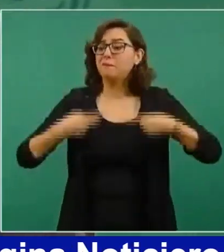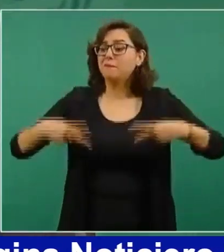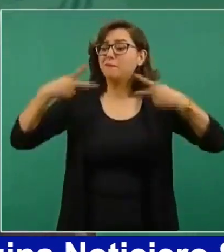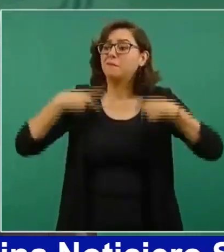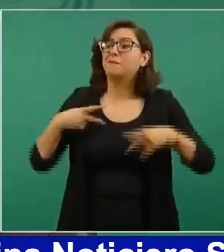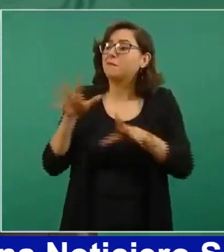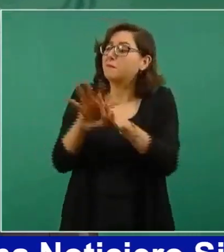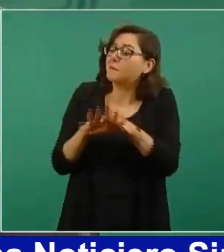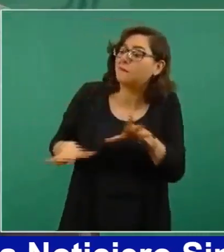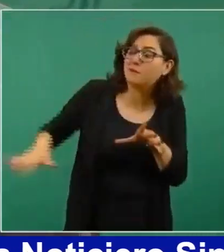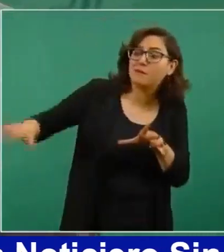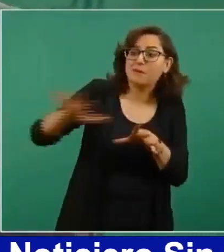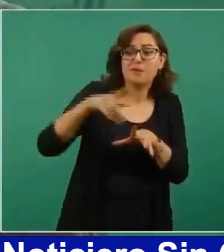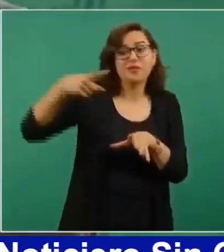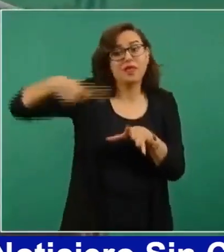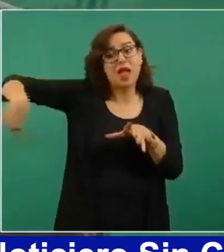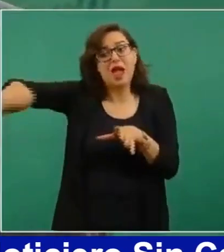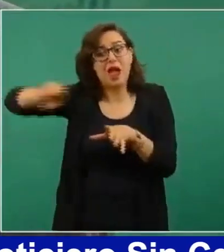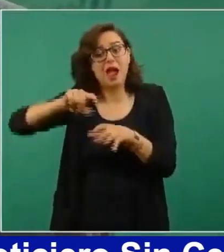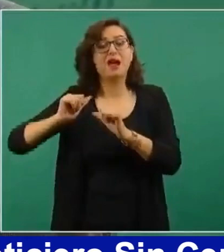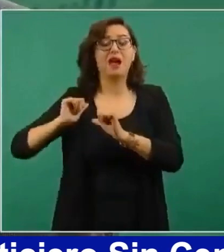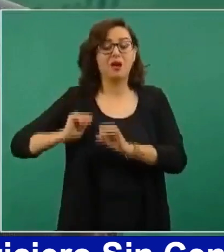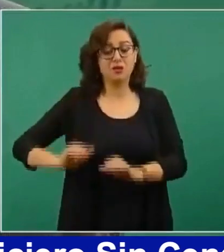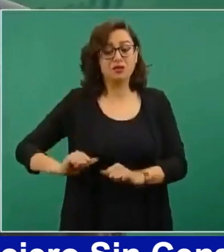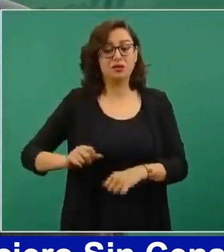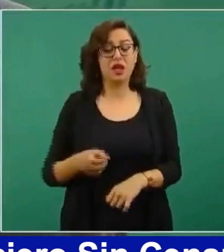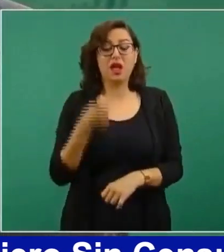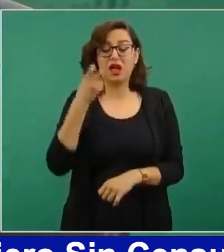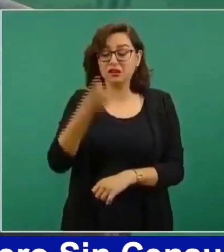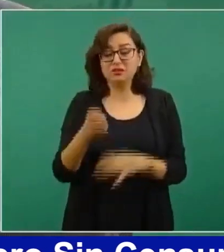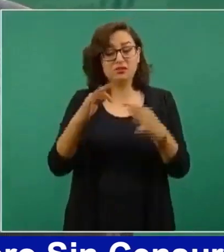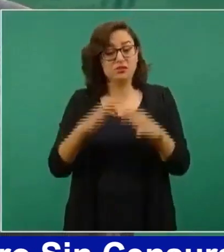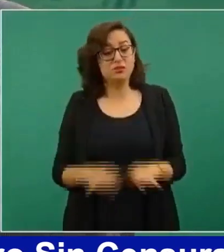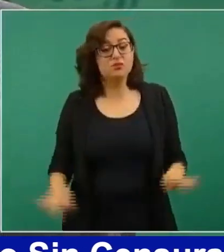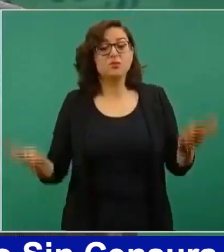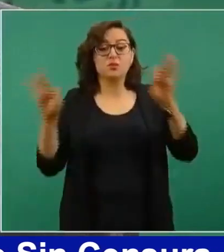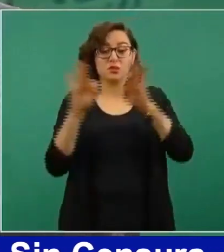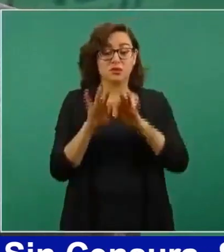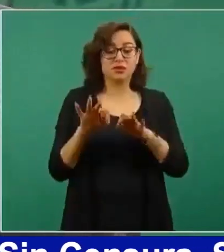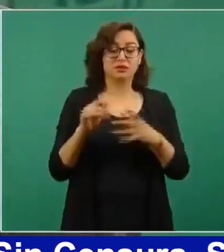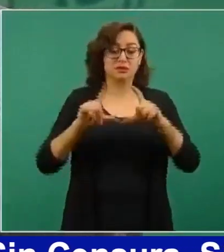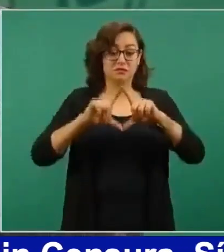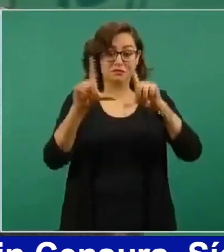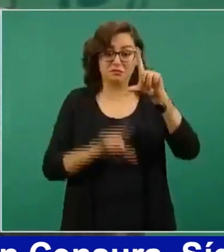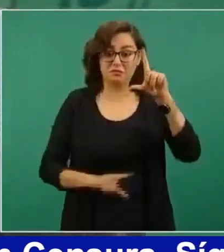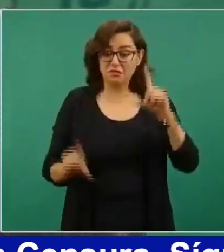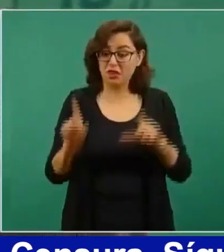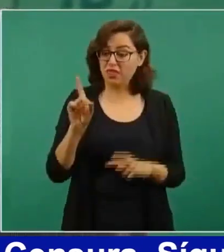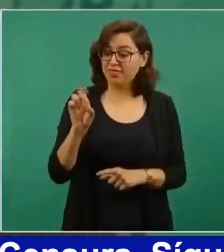Entonces, es muy importante que haya democracia en el país